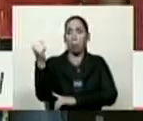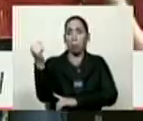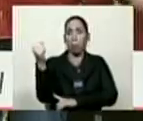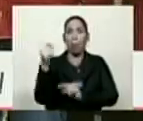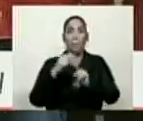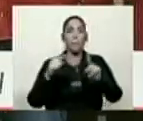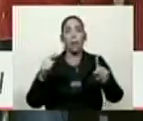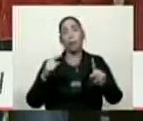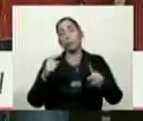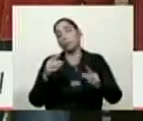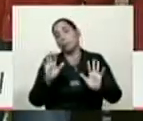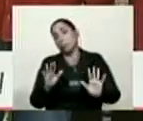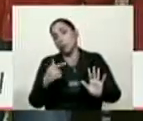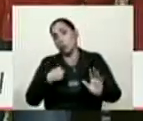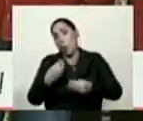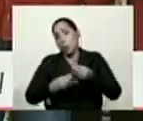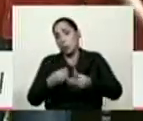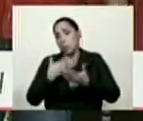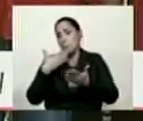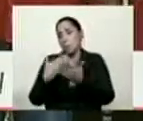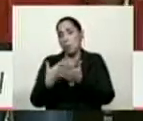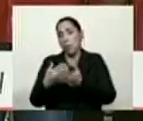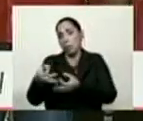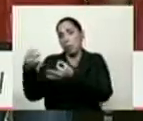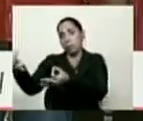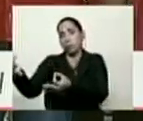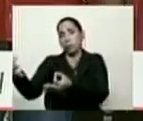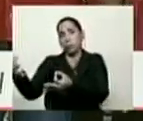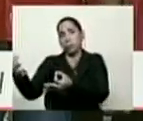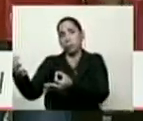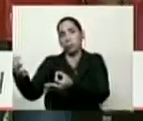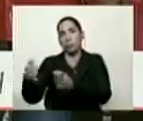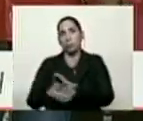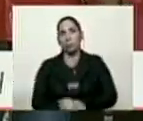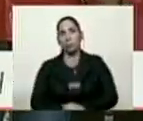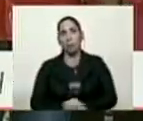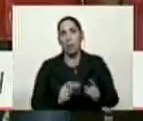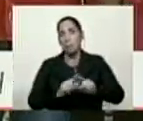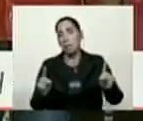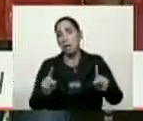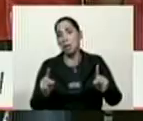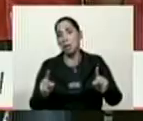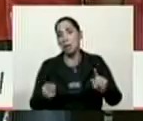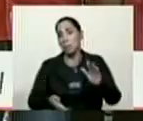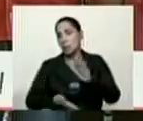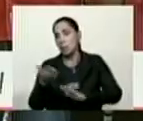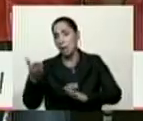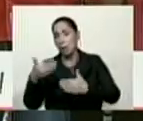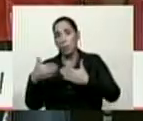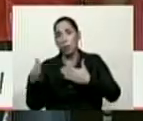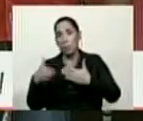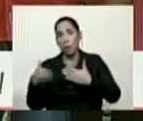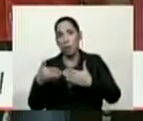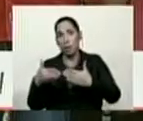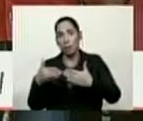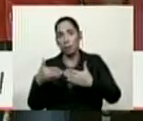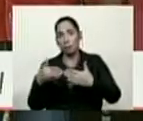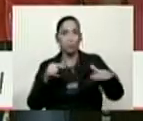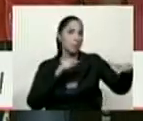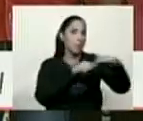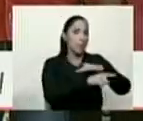lo hice, vale, aquí están las propuestas. No me pararon, pues. Si me sacan por la puerta, me meto por la